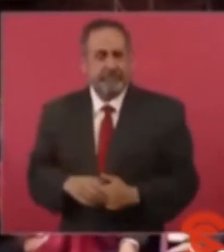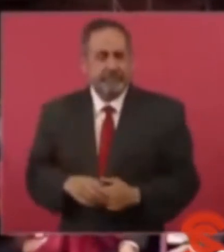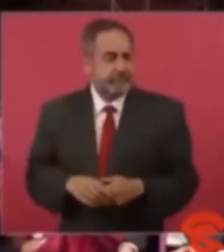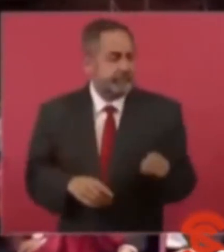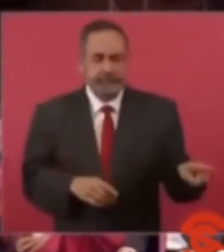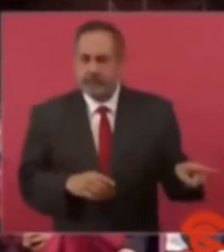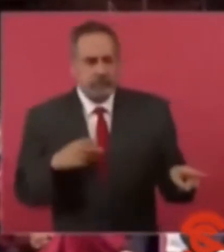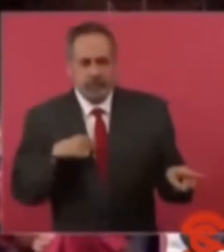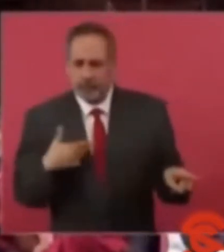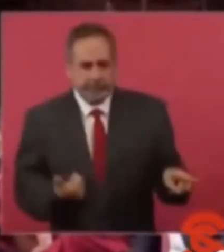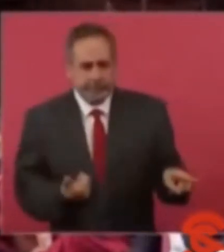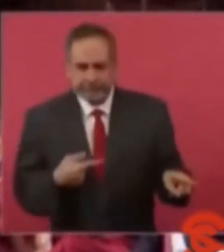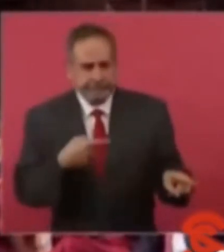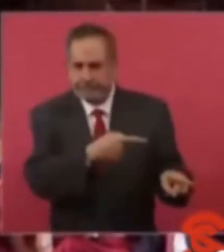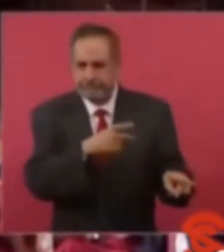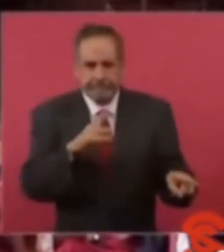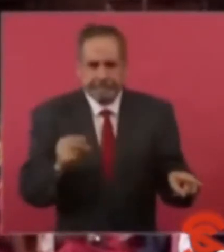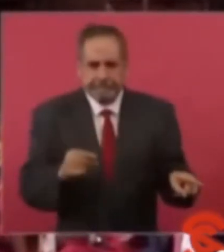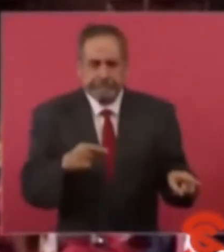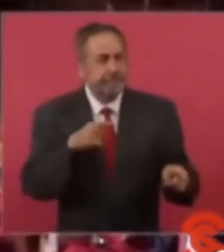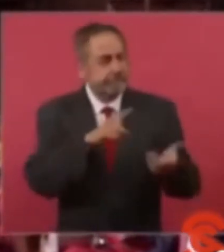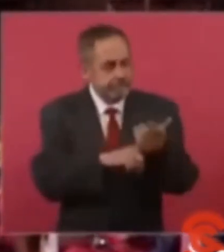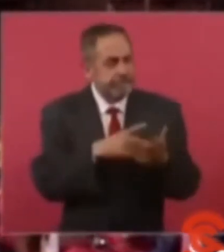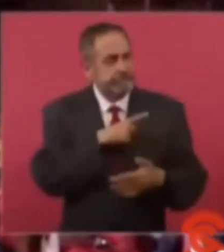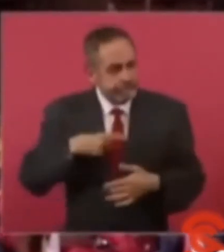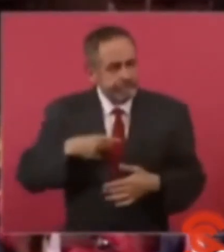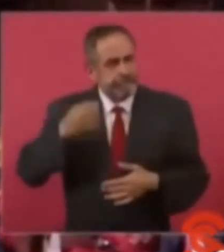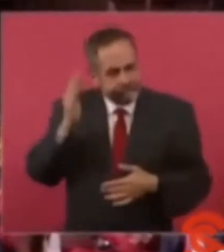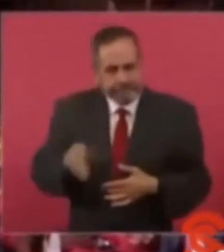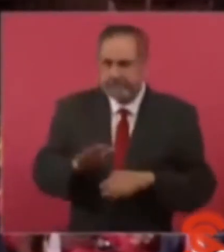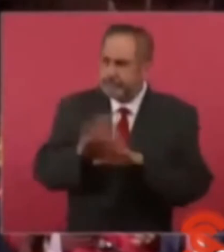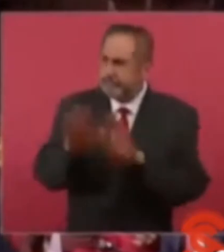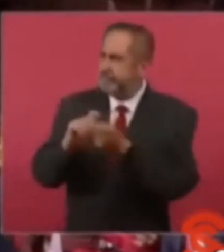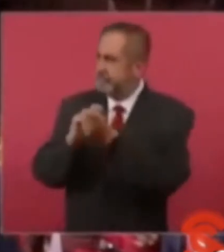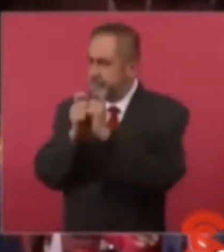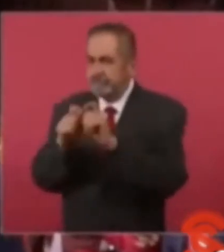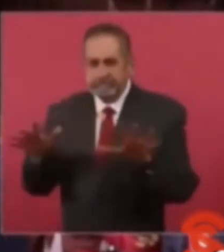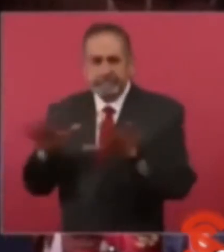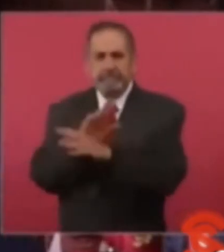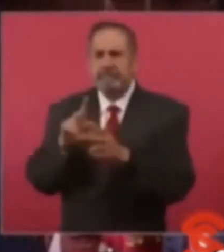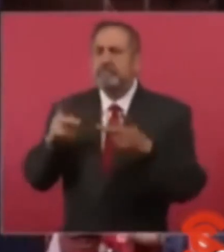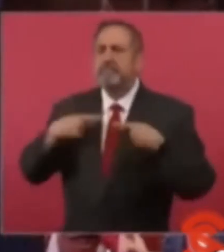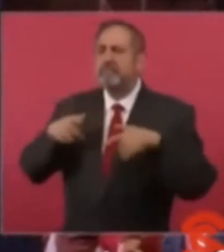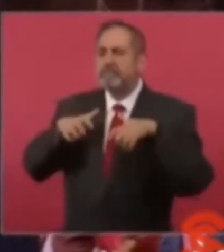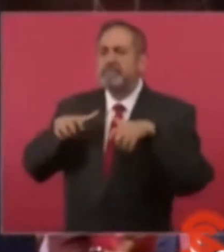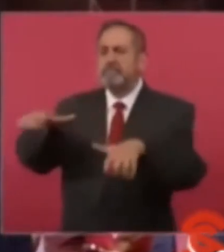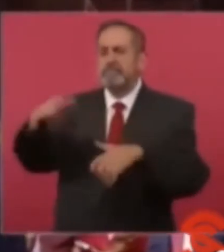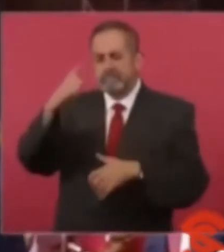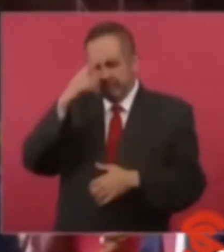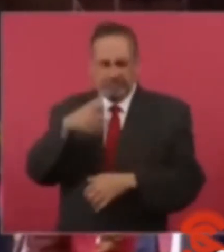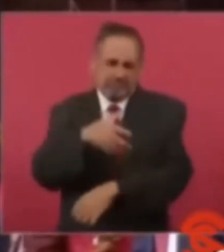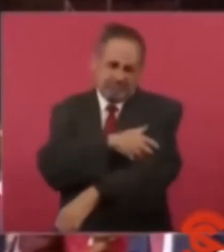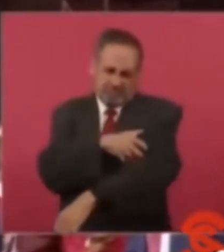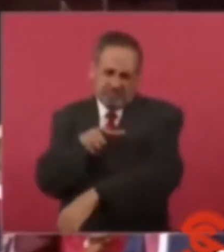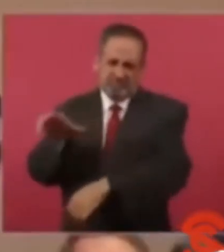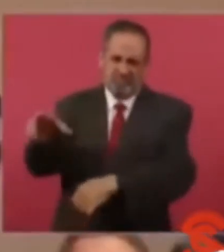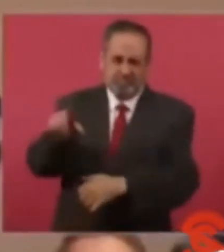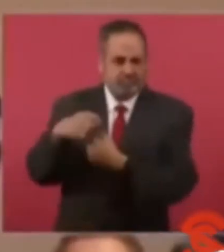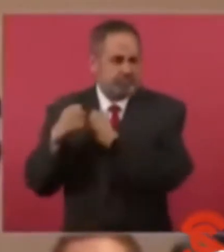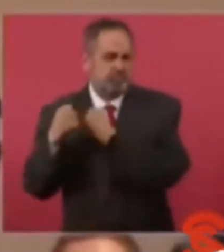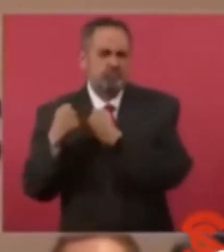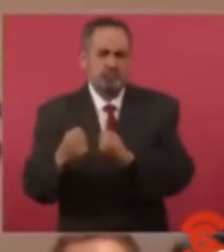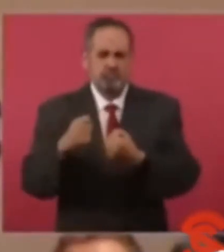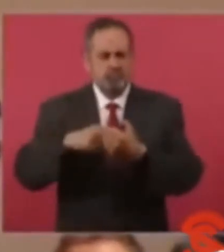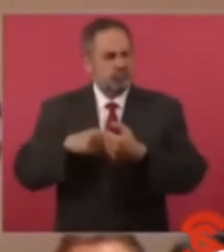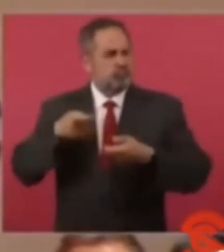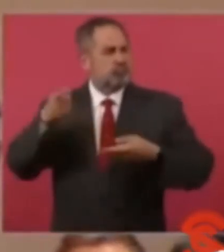esta nueva realidad, en vez de aceptar que el pueblo de México se ha empoderado